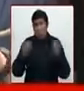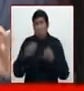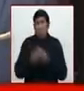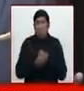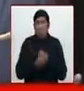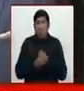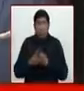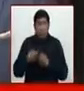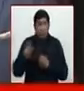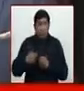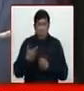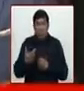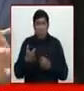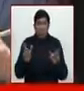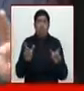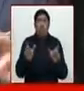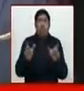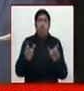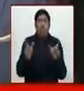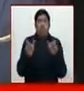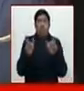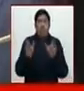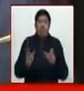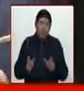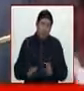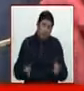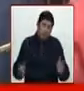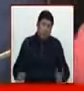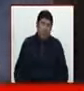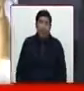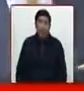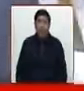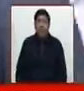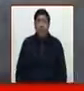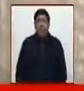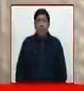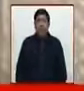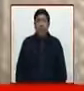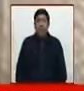transacción. No es necesaria que tengan ambas papeletas de sufragio.